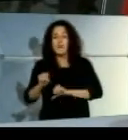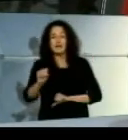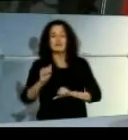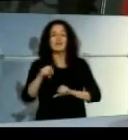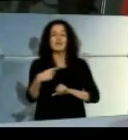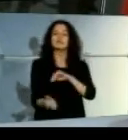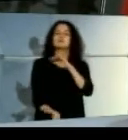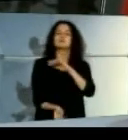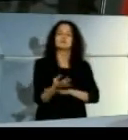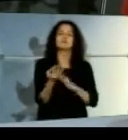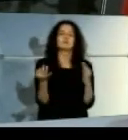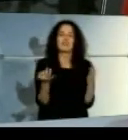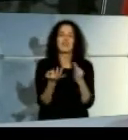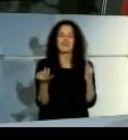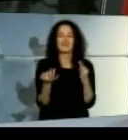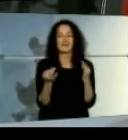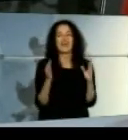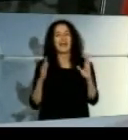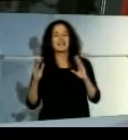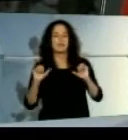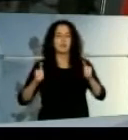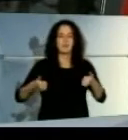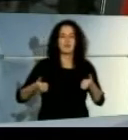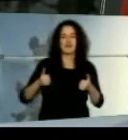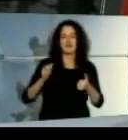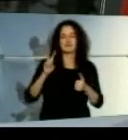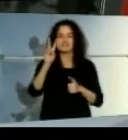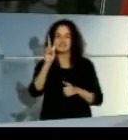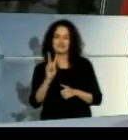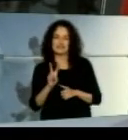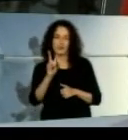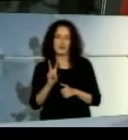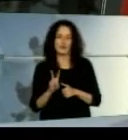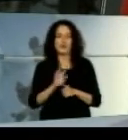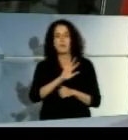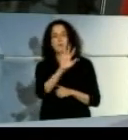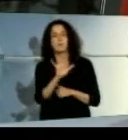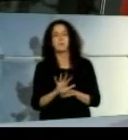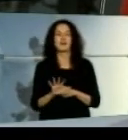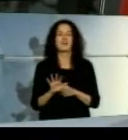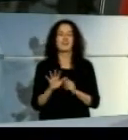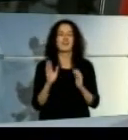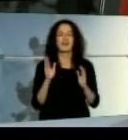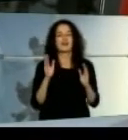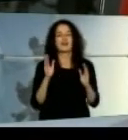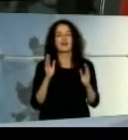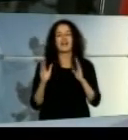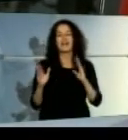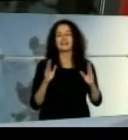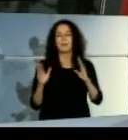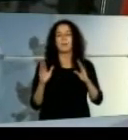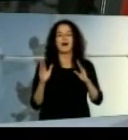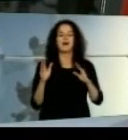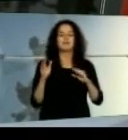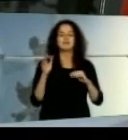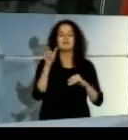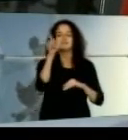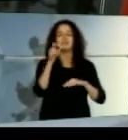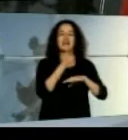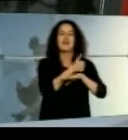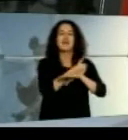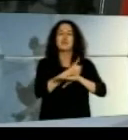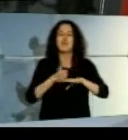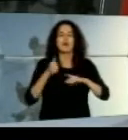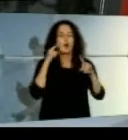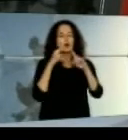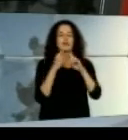una segunda etapa, o mejor, la etapa ya de ciudadanía, de